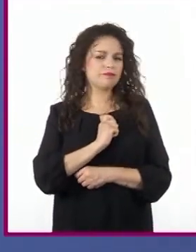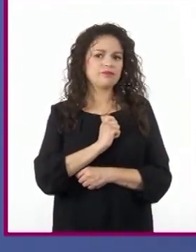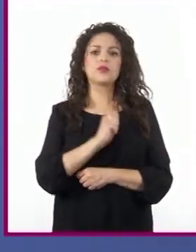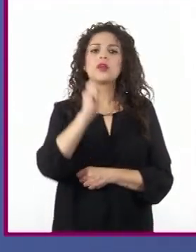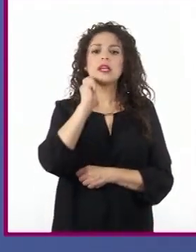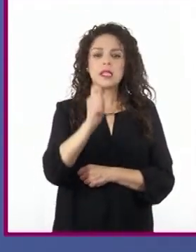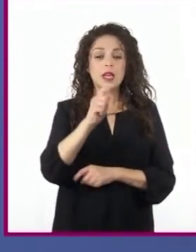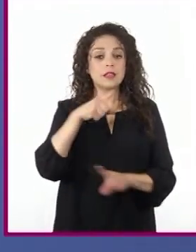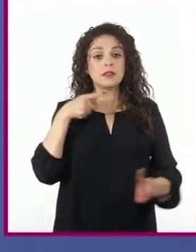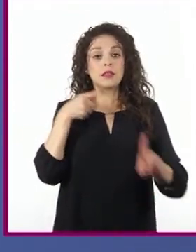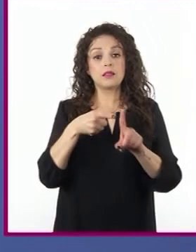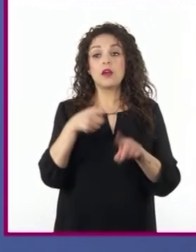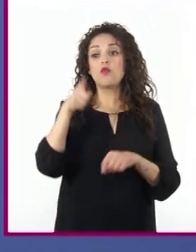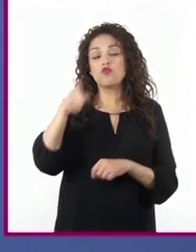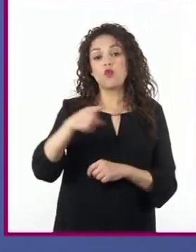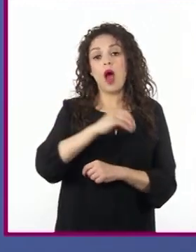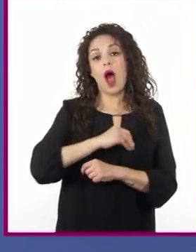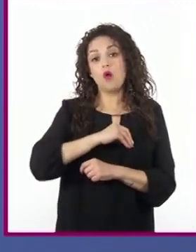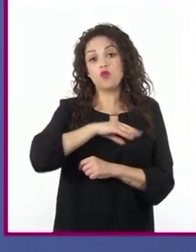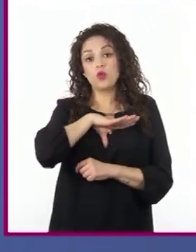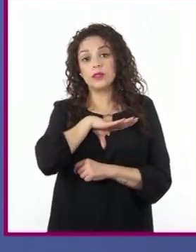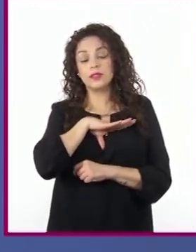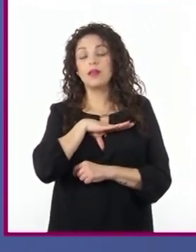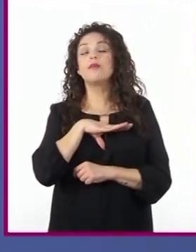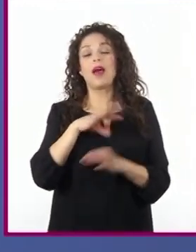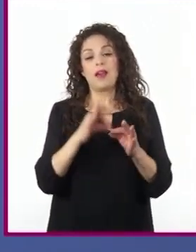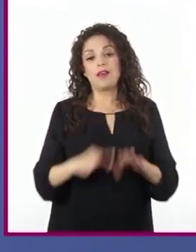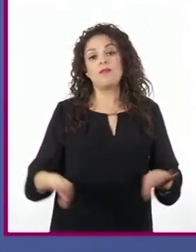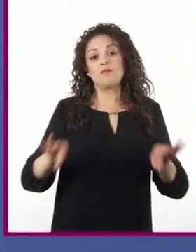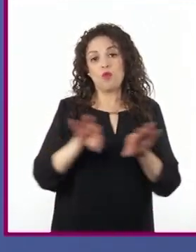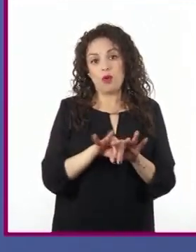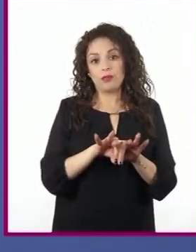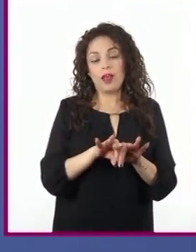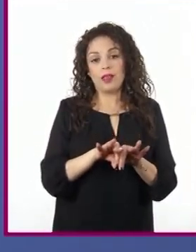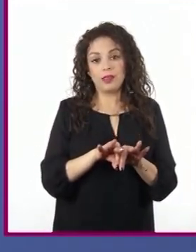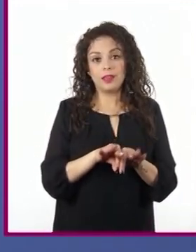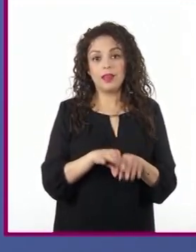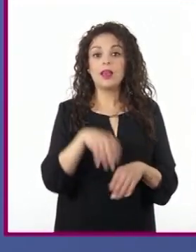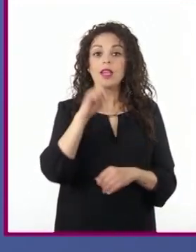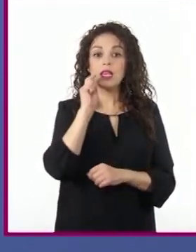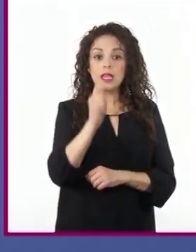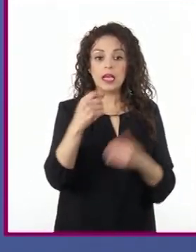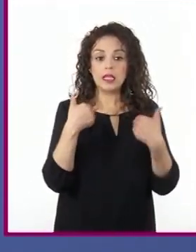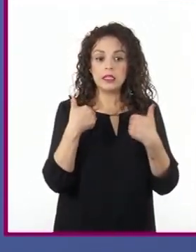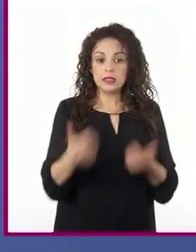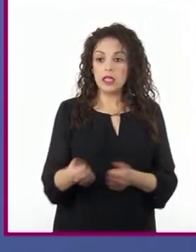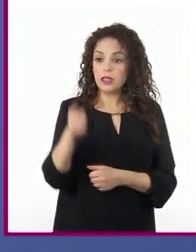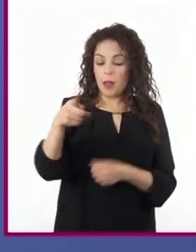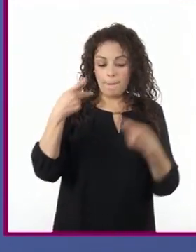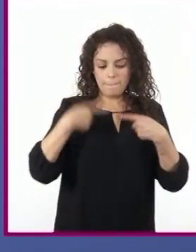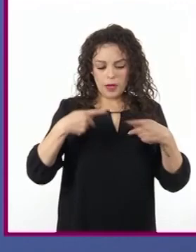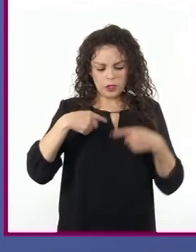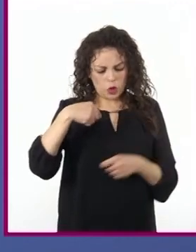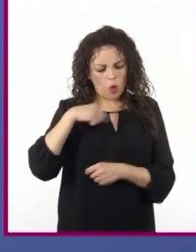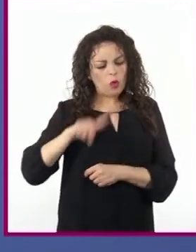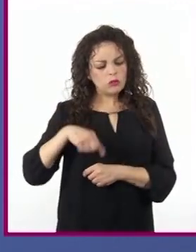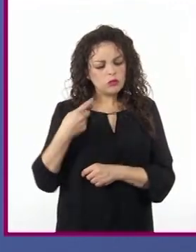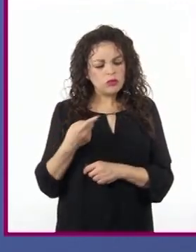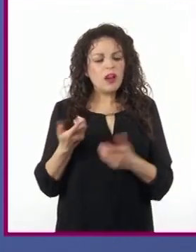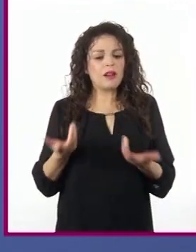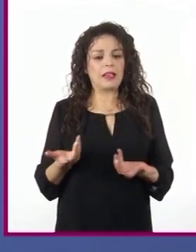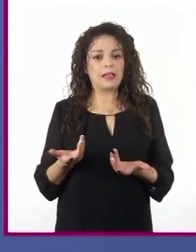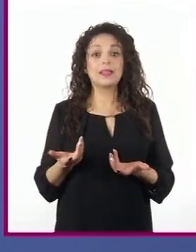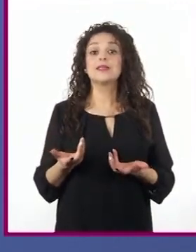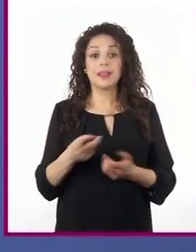manera directa en su autoestima, es decir, en la apreciación que tienen de la persona que son. Deben